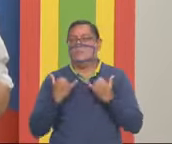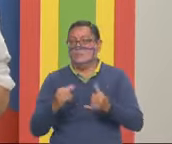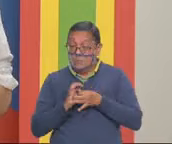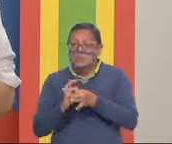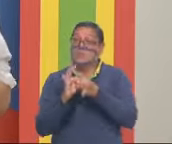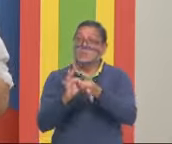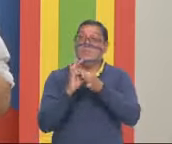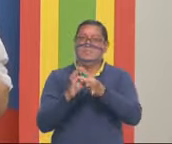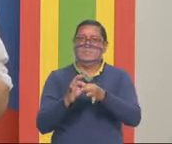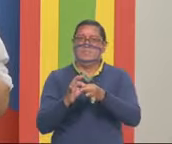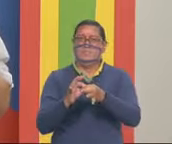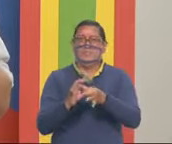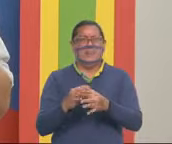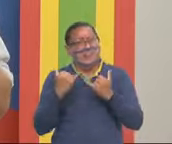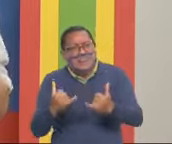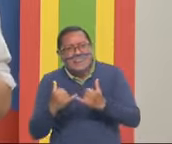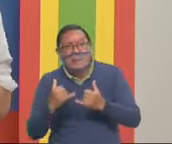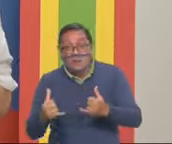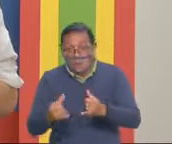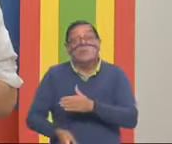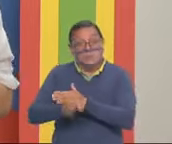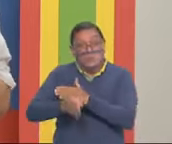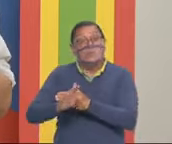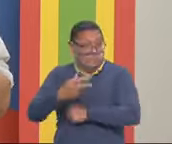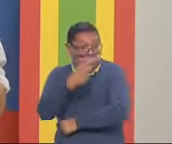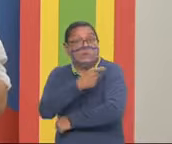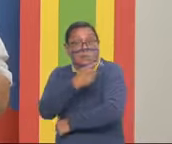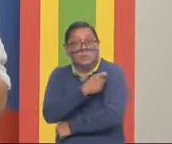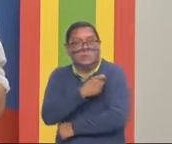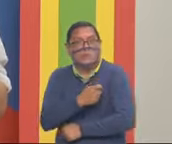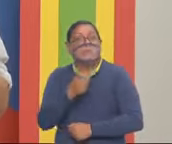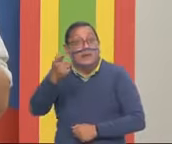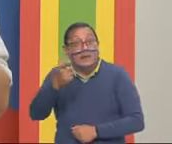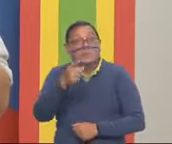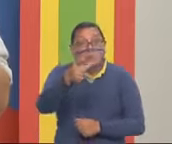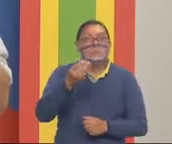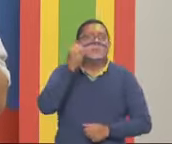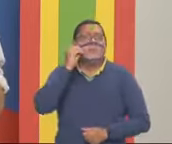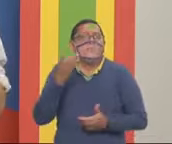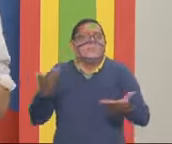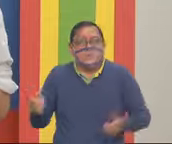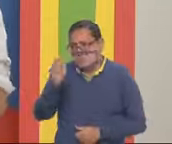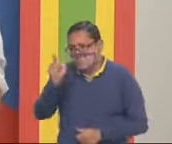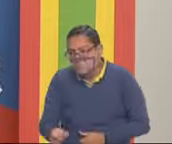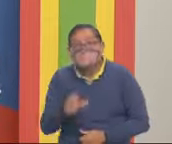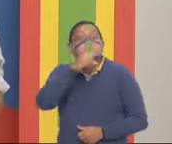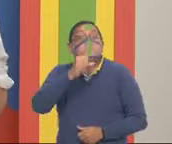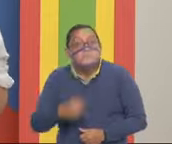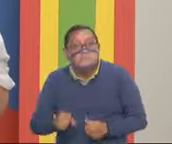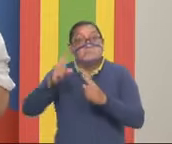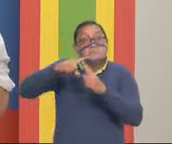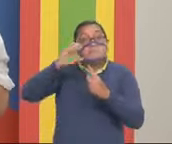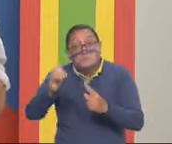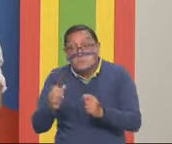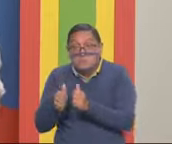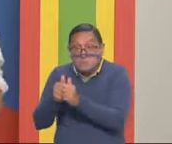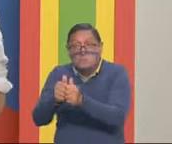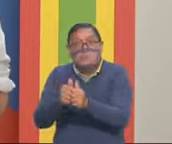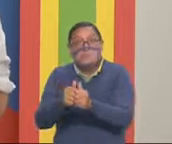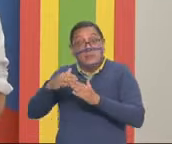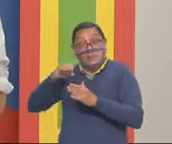mismo tiempo, es el momento de seguir vacunándonos. Es el momento de llevar a nuestros abuelos, a nuestros tíos, a